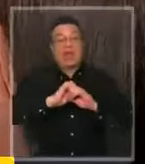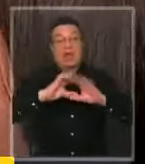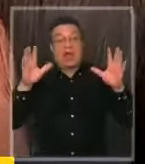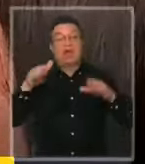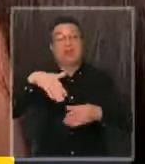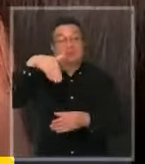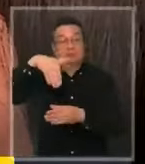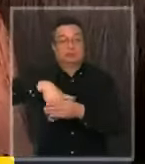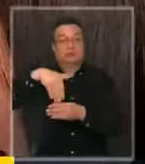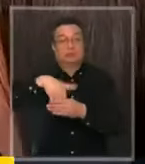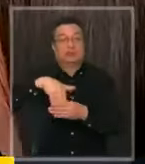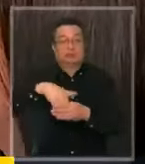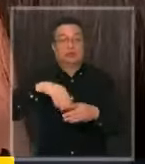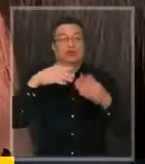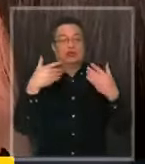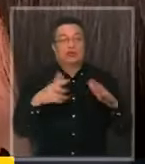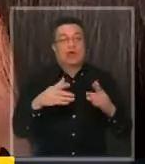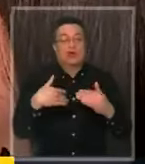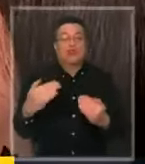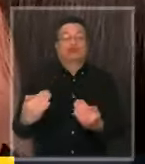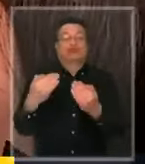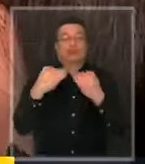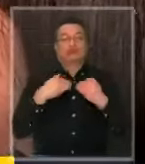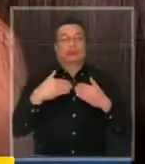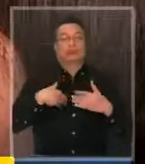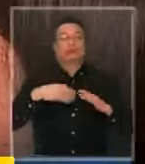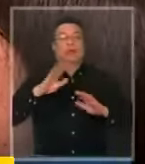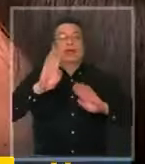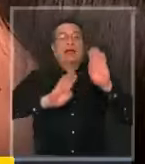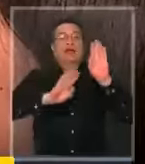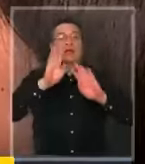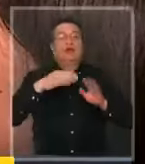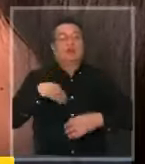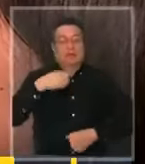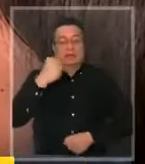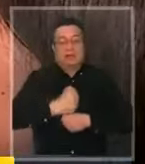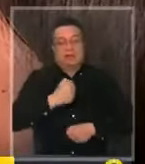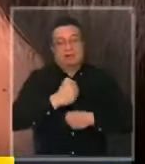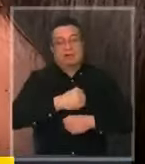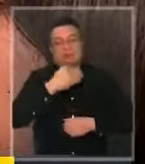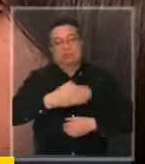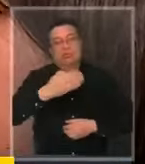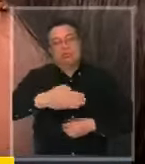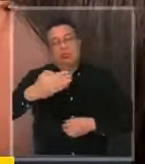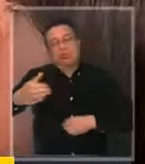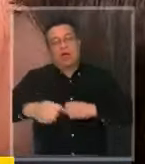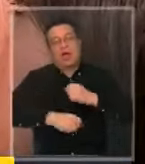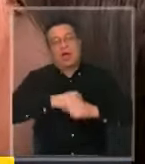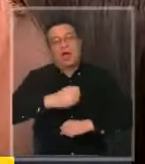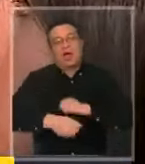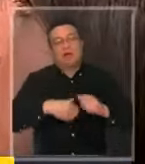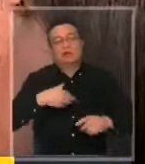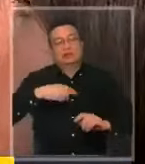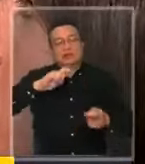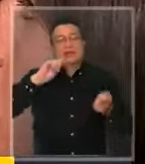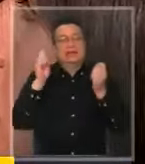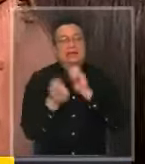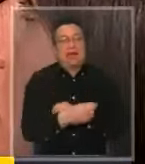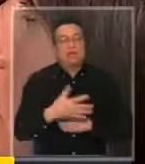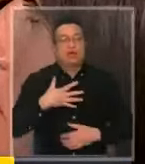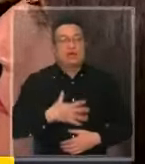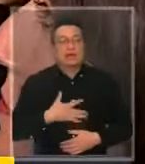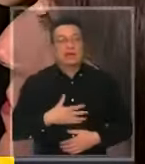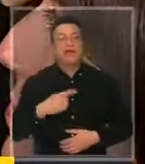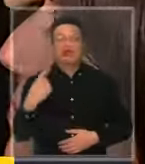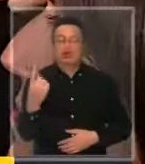en las urnas la tendencia hacia nuestra candidatura. Venimos trabajando hace varios años aquí por un proyecto de cambio. Entendemos también que